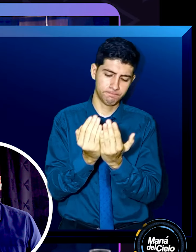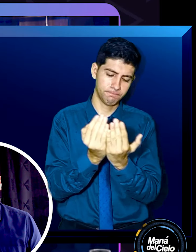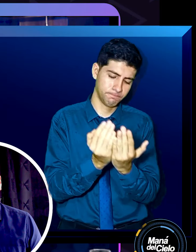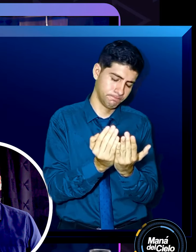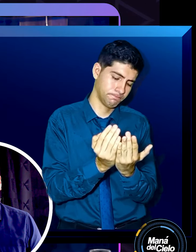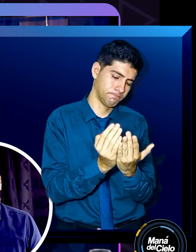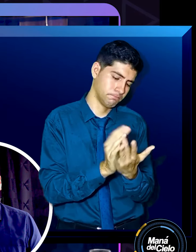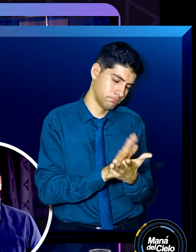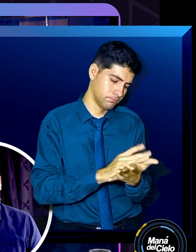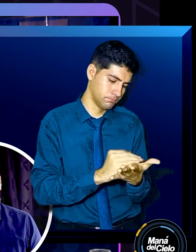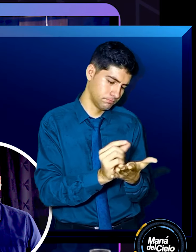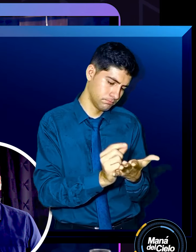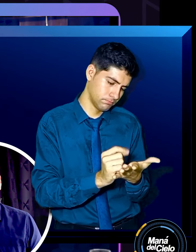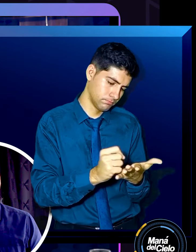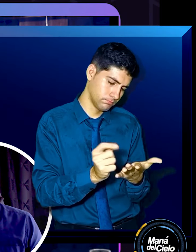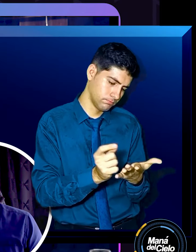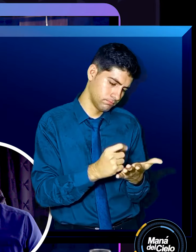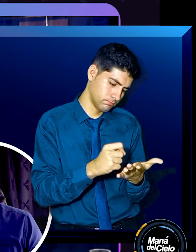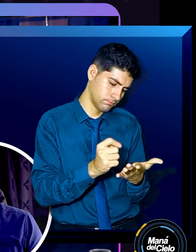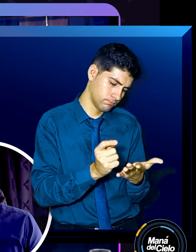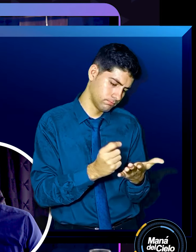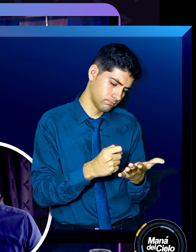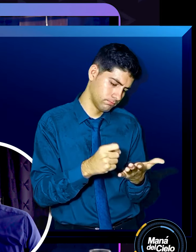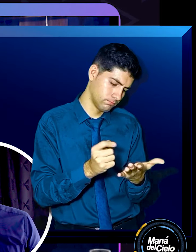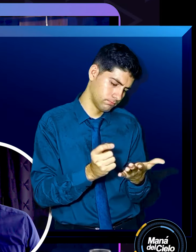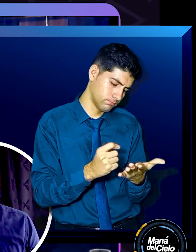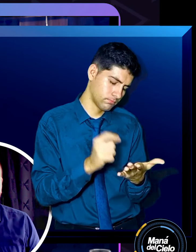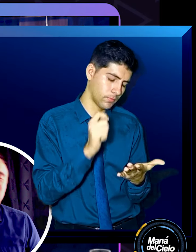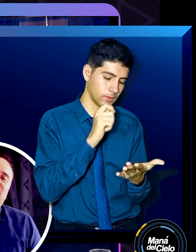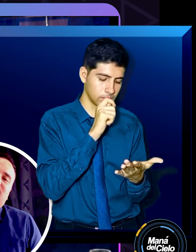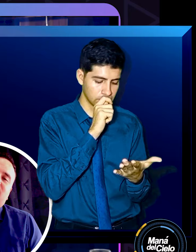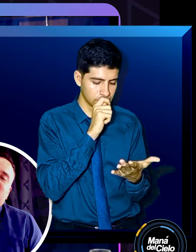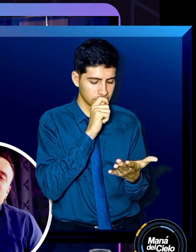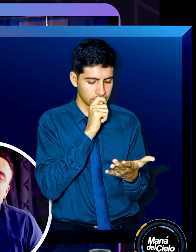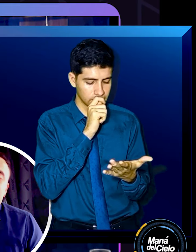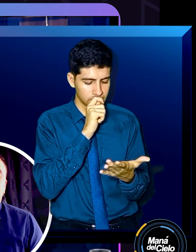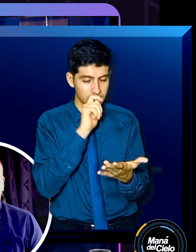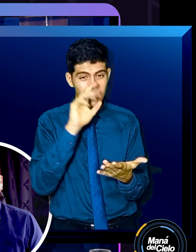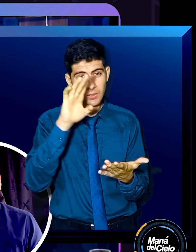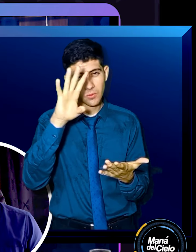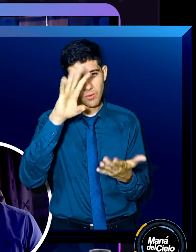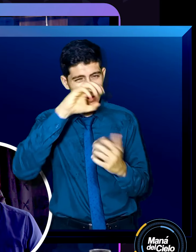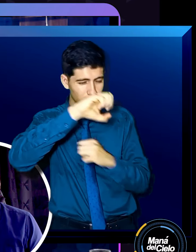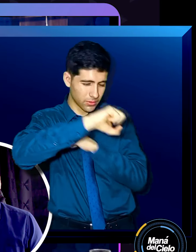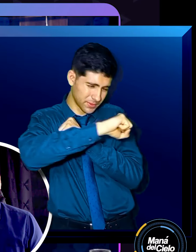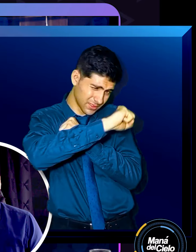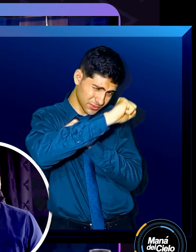esta mañana, fue como a las 4 de la mañana, ya estaba yo aquí mirando esto. Que ustedes lo hacen, le quitan el sueño a uno.